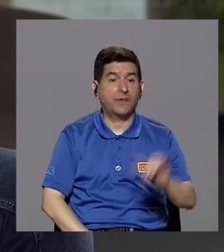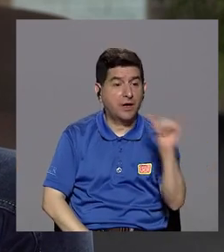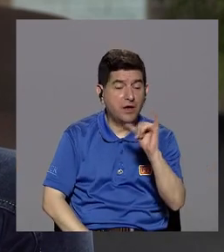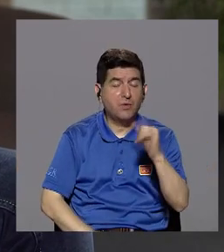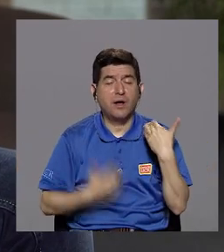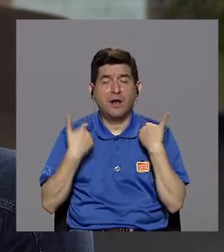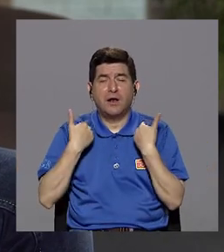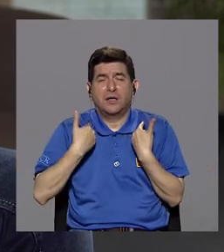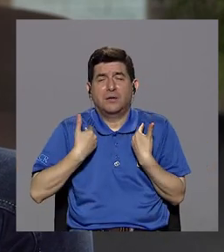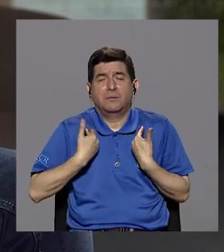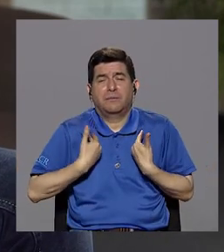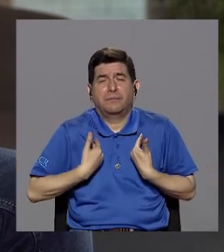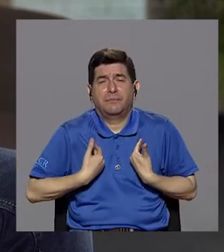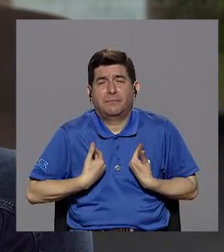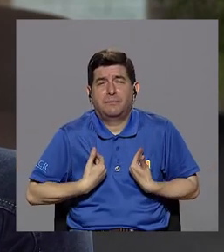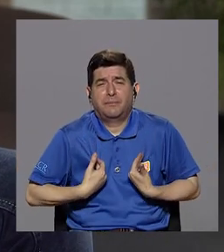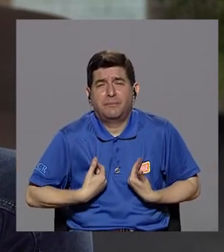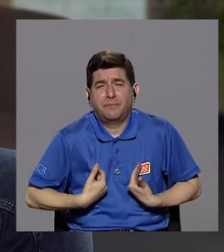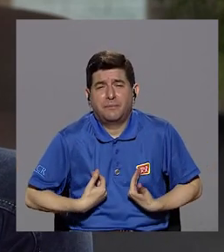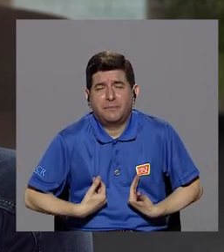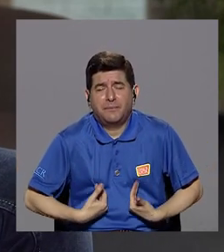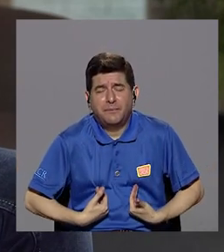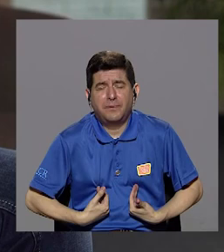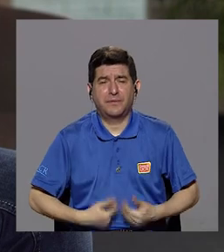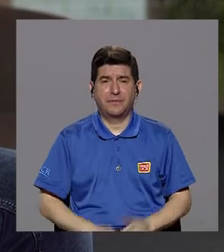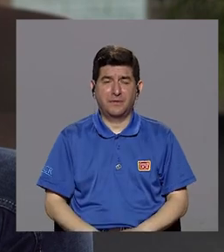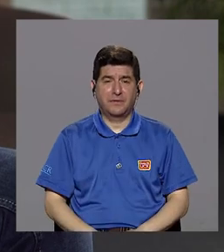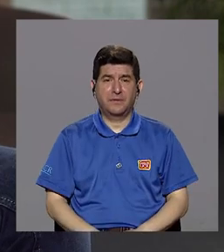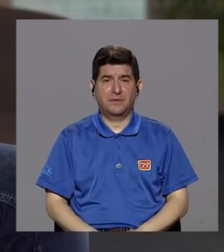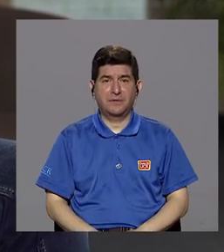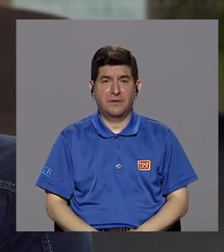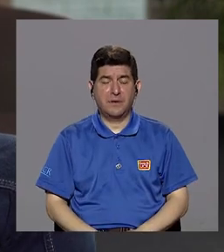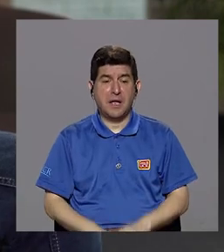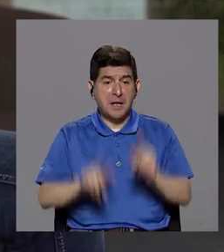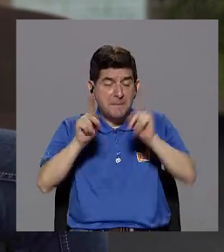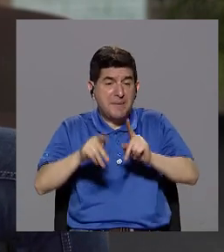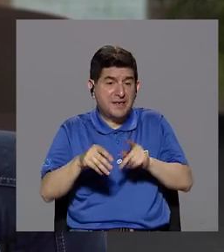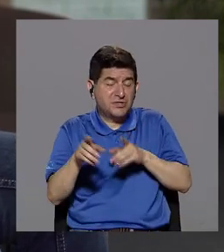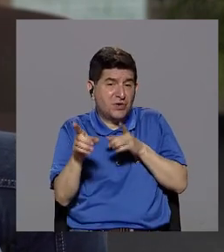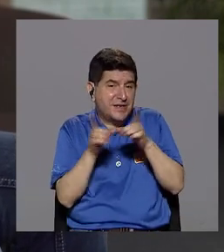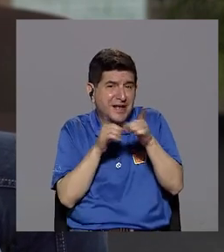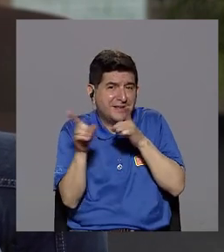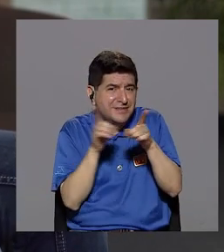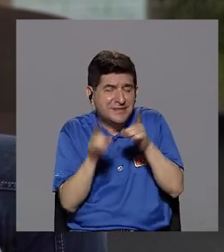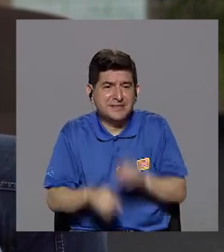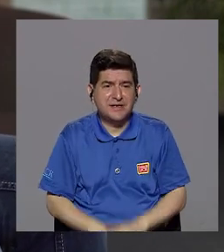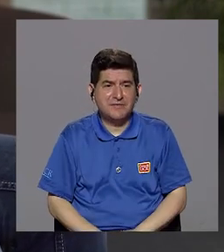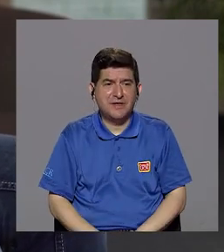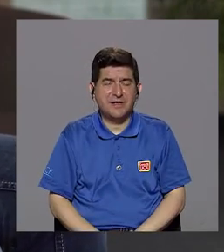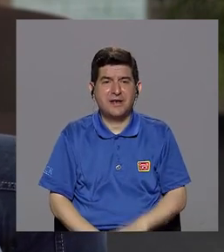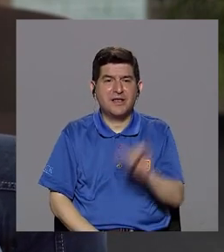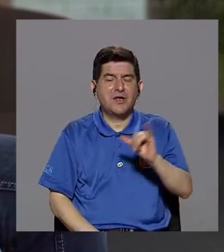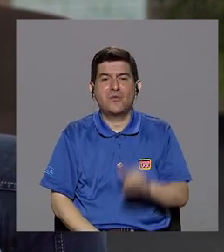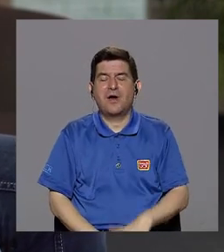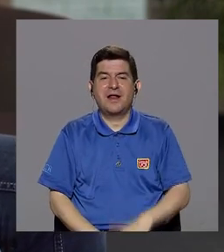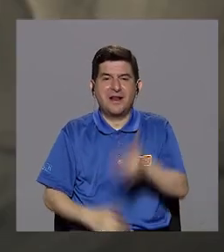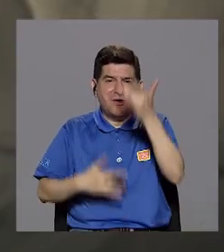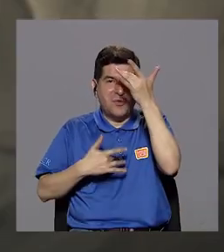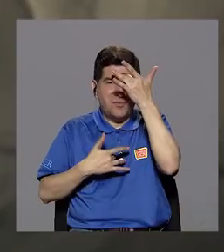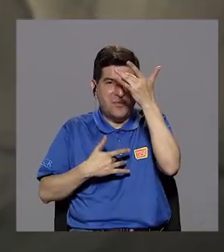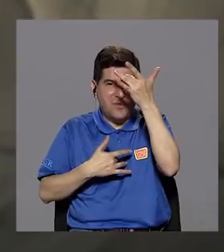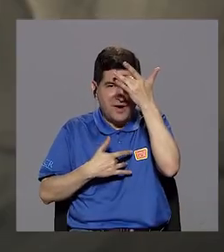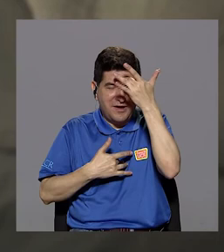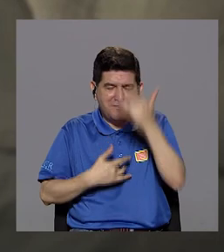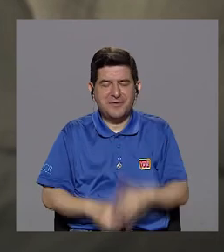También fatiga, que algunas también lo describen como la quiebra huesos, ¿verdad?